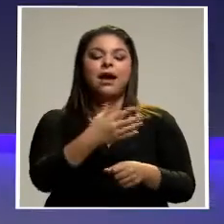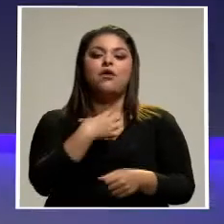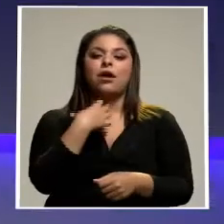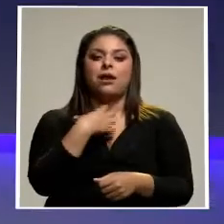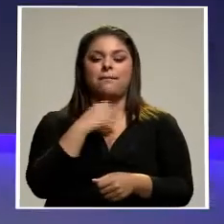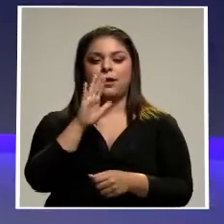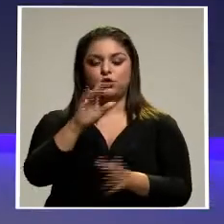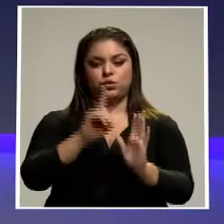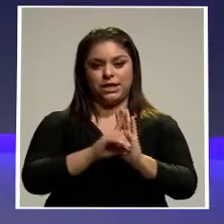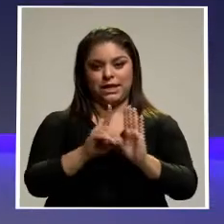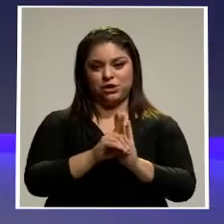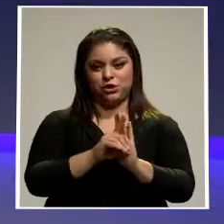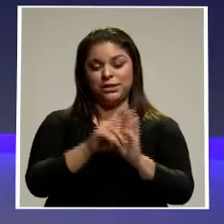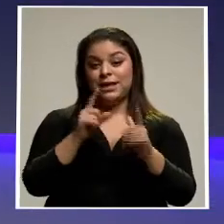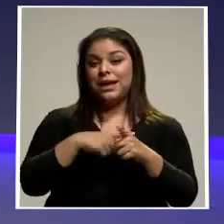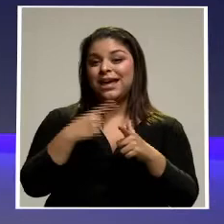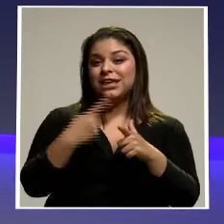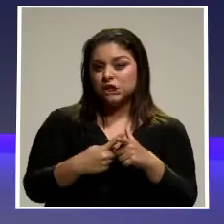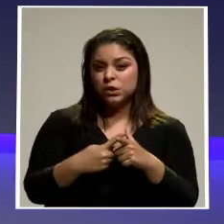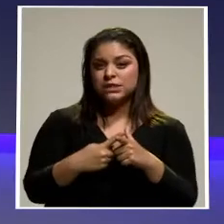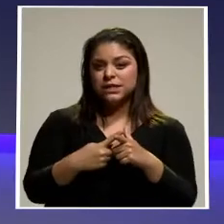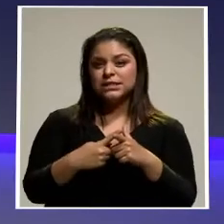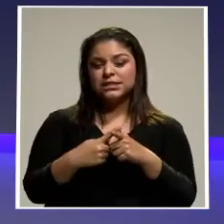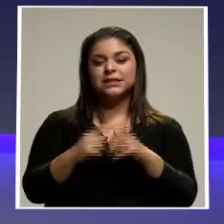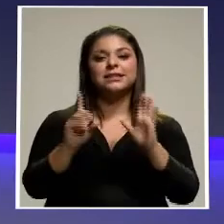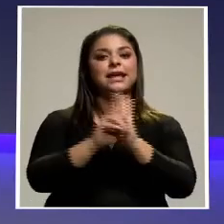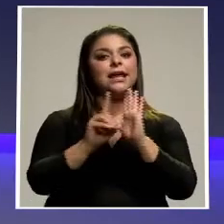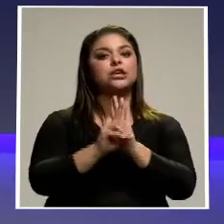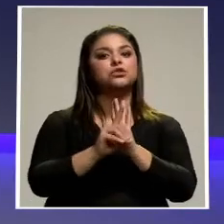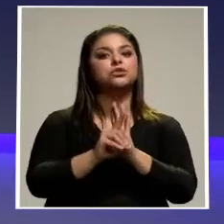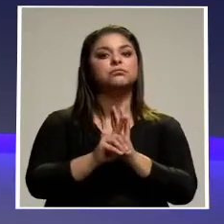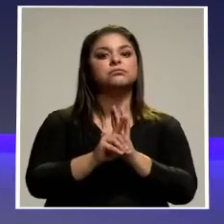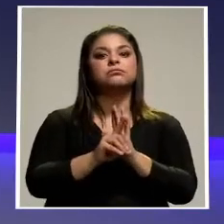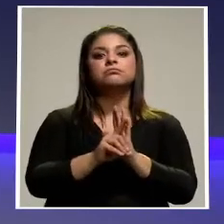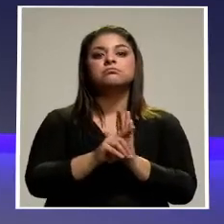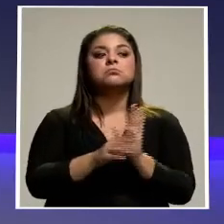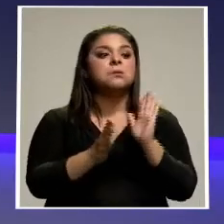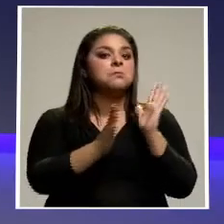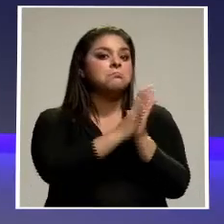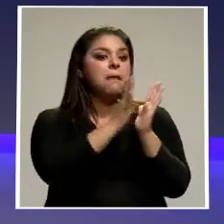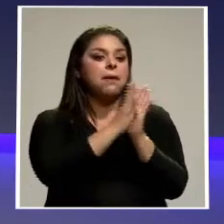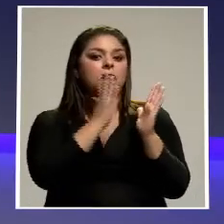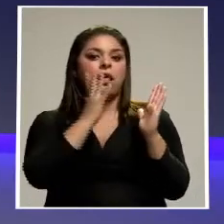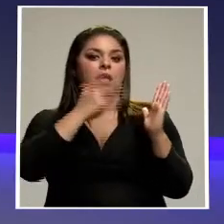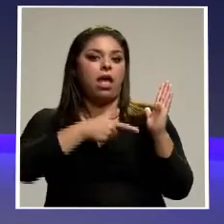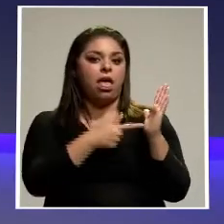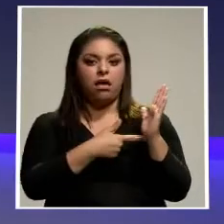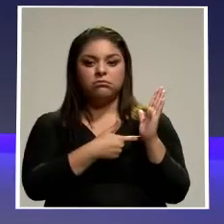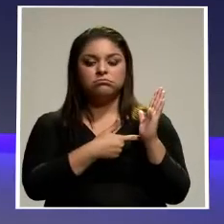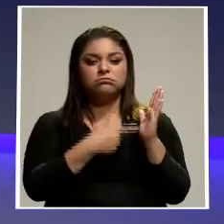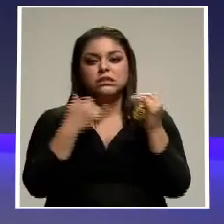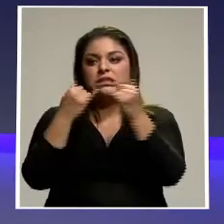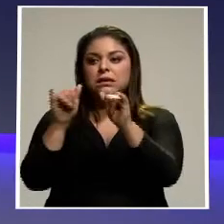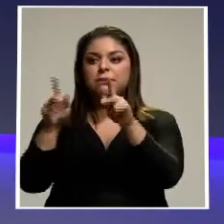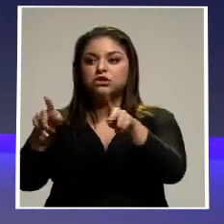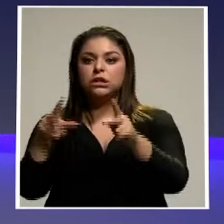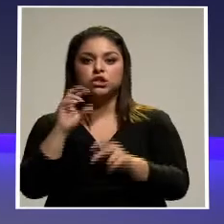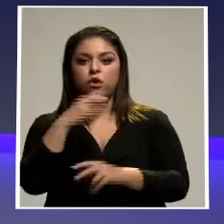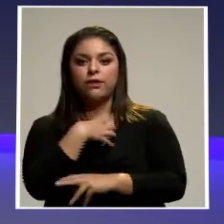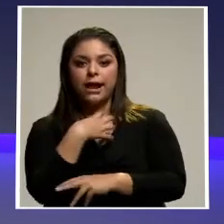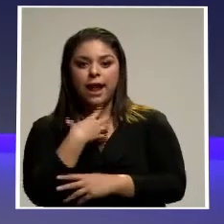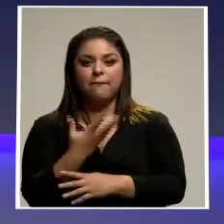Entonces, los derechos serán de papel si la gente no los puede acceder y reclamar en tribunales